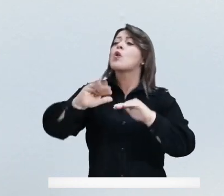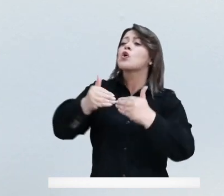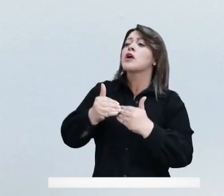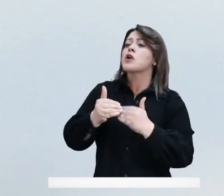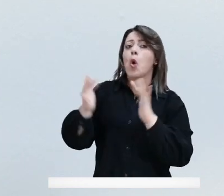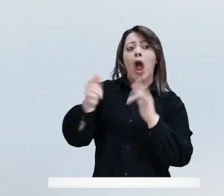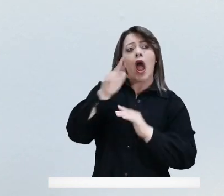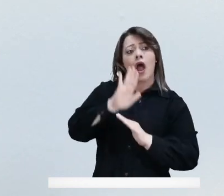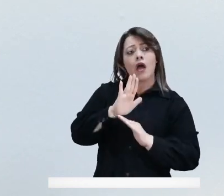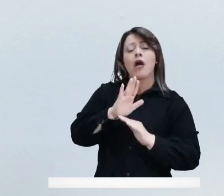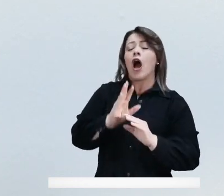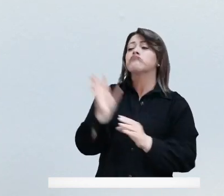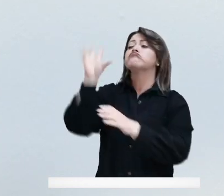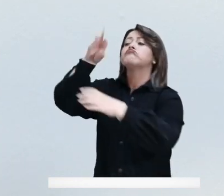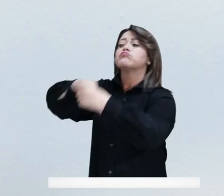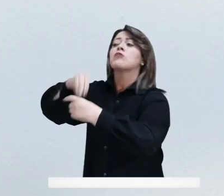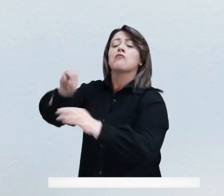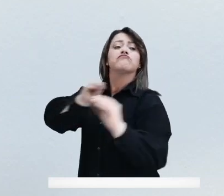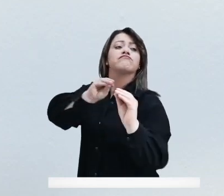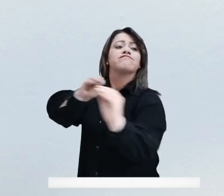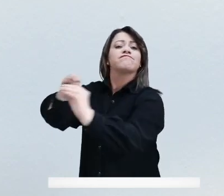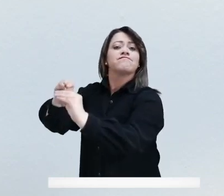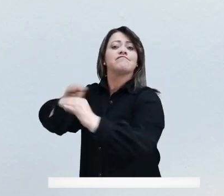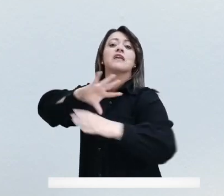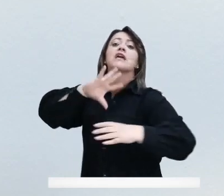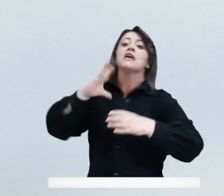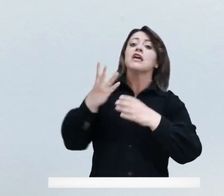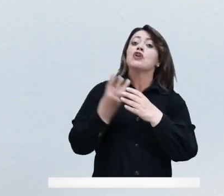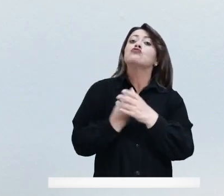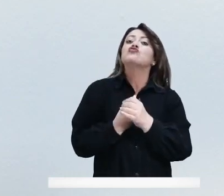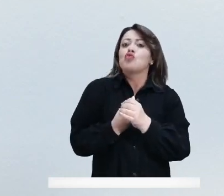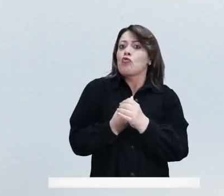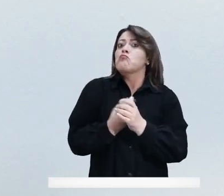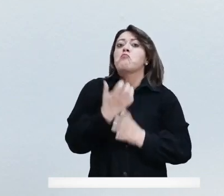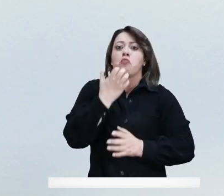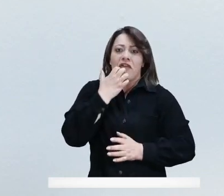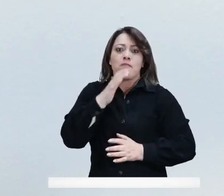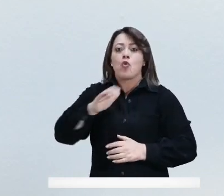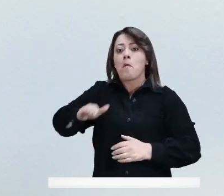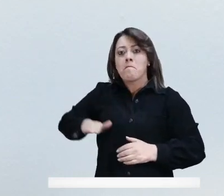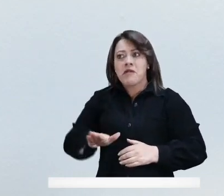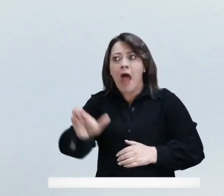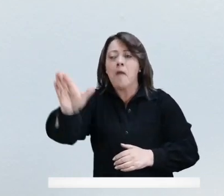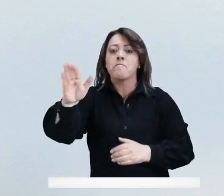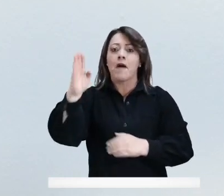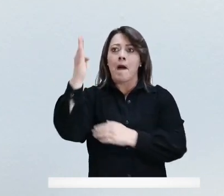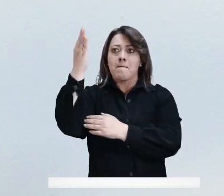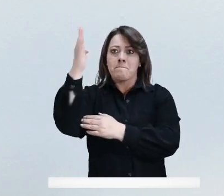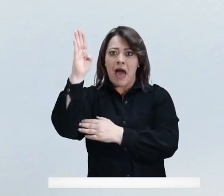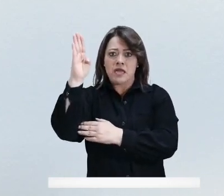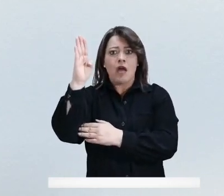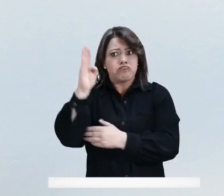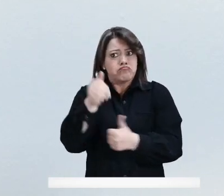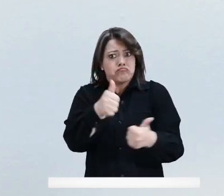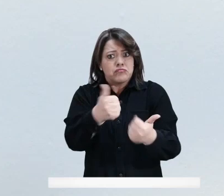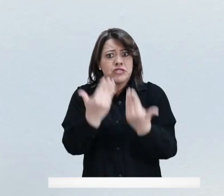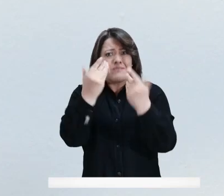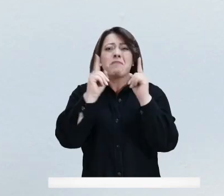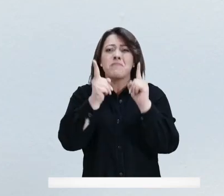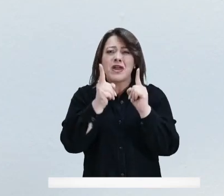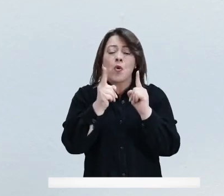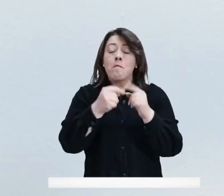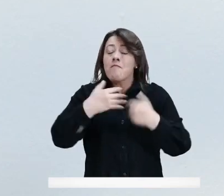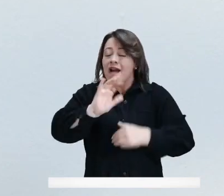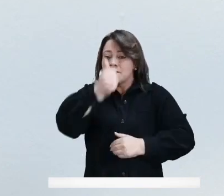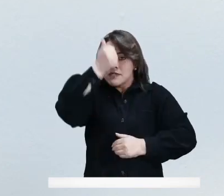se van a especializar en educar a ese niño. Que la inclusión va más allá que de la rampa que es necesaria, del baño y del cupo, sino que debe tener un